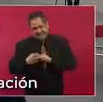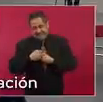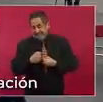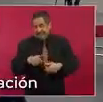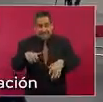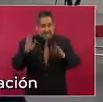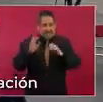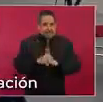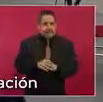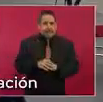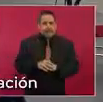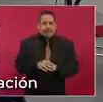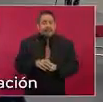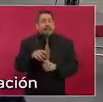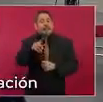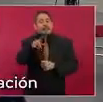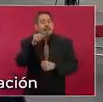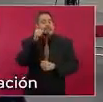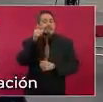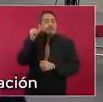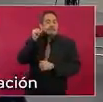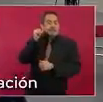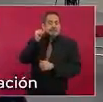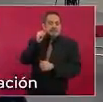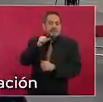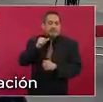el periodista que hizo la investigación